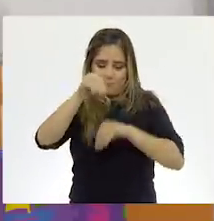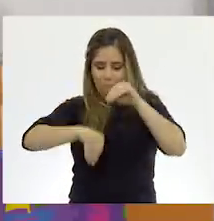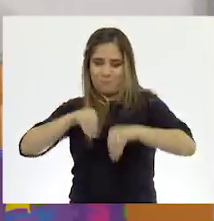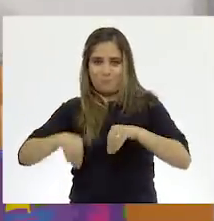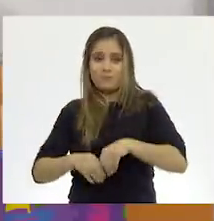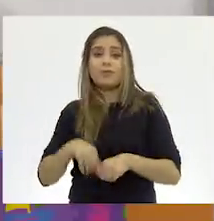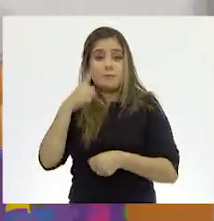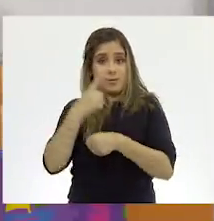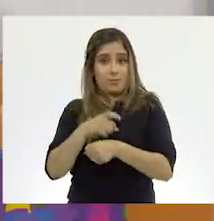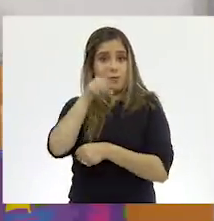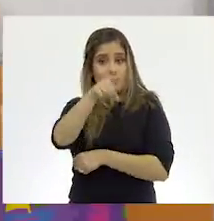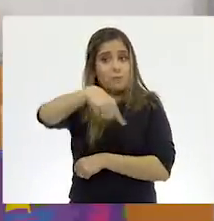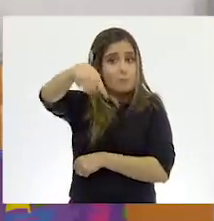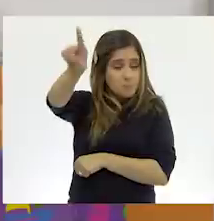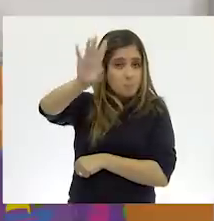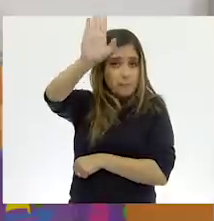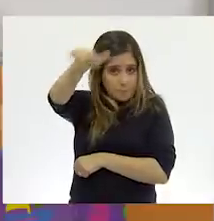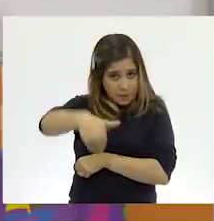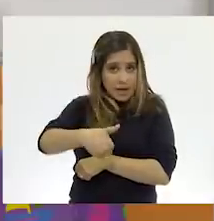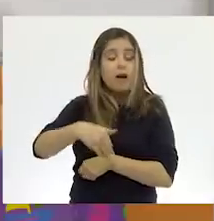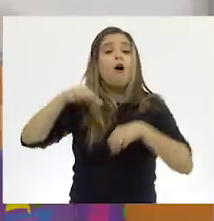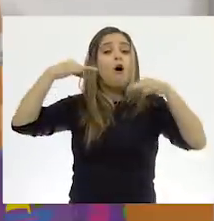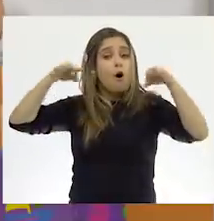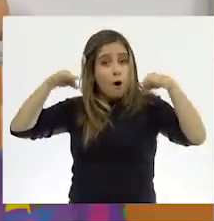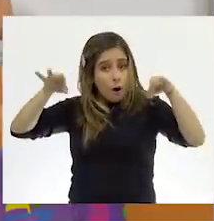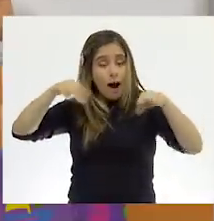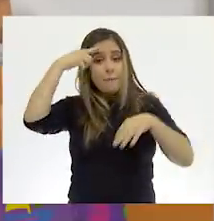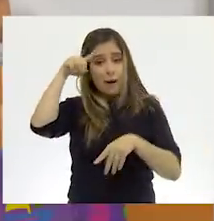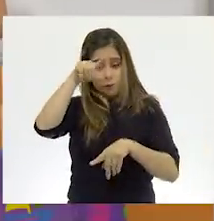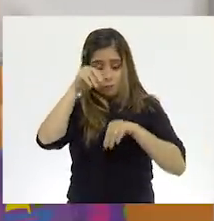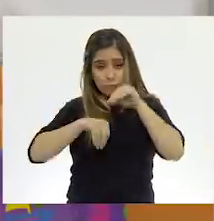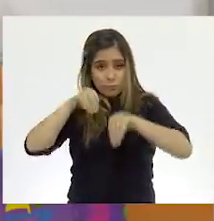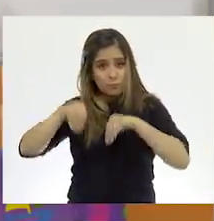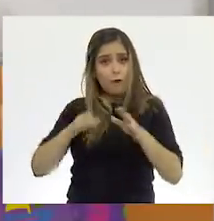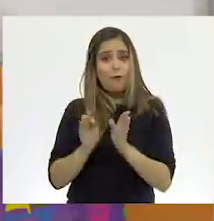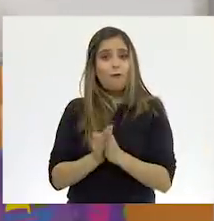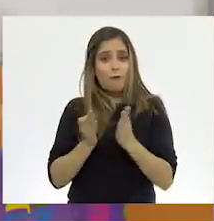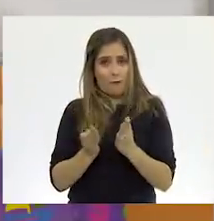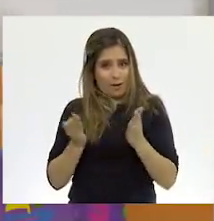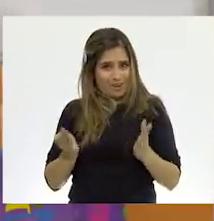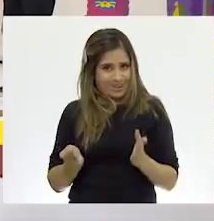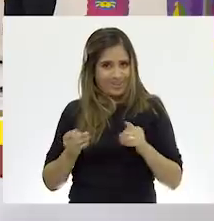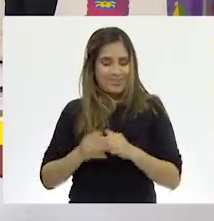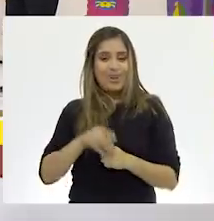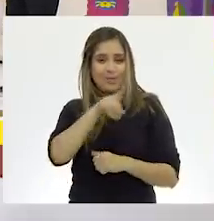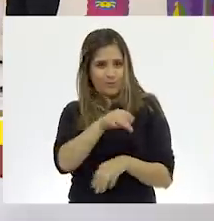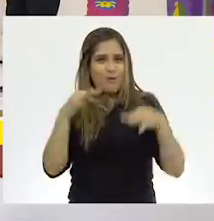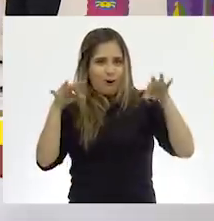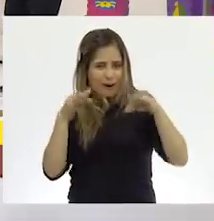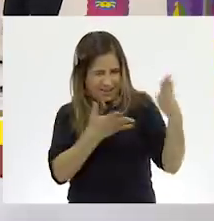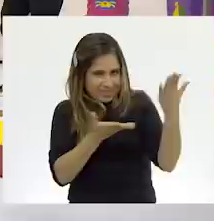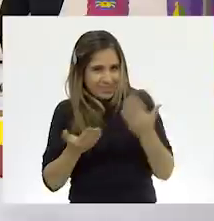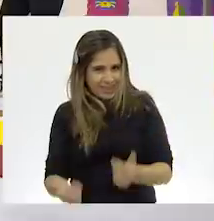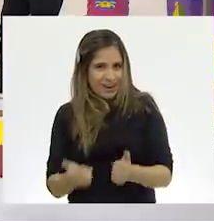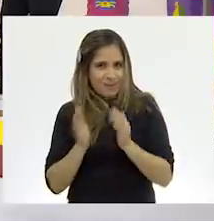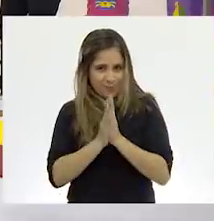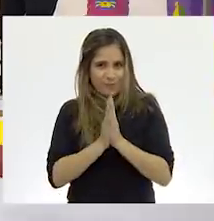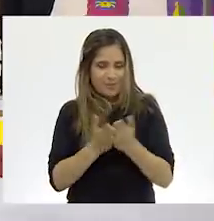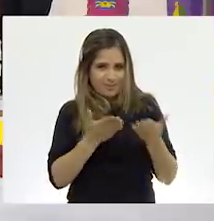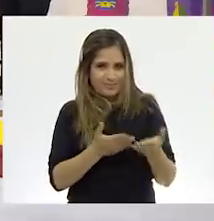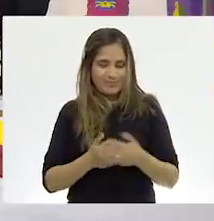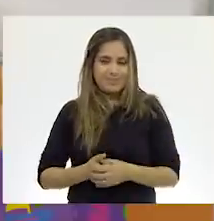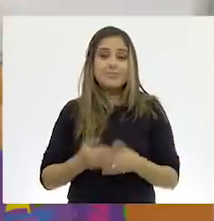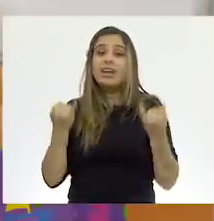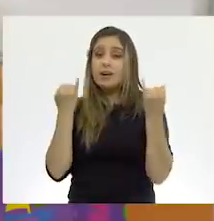un papel u hoja para empezar a hacer tu folleto. Pilar, ¿puedes ir por la hoja de papel, por favor? Voy corriendo.